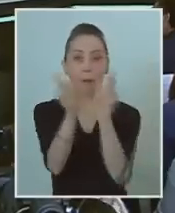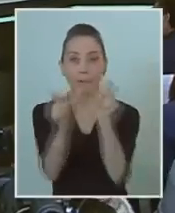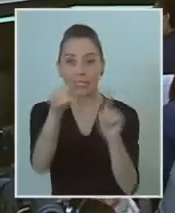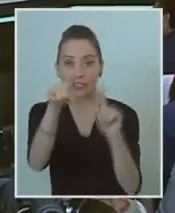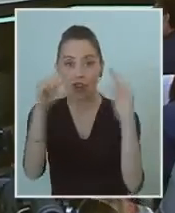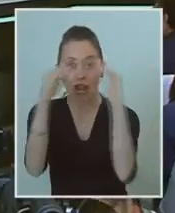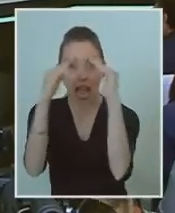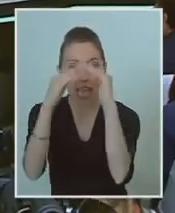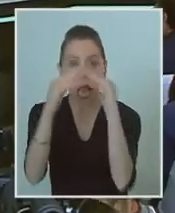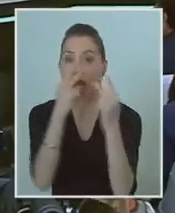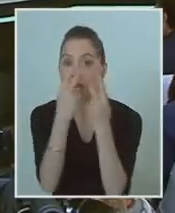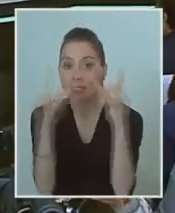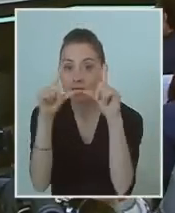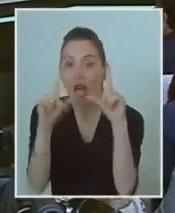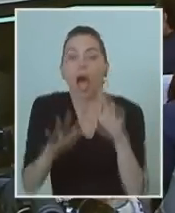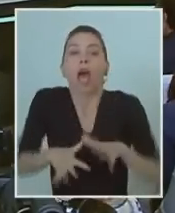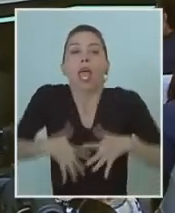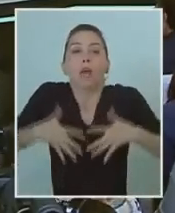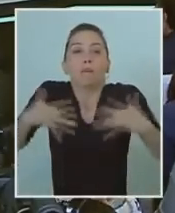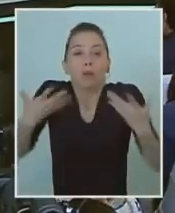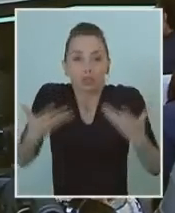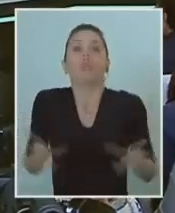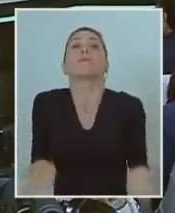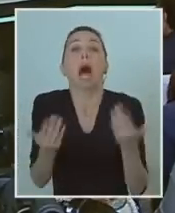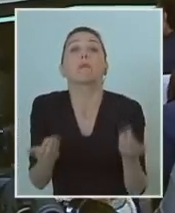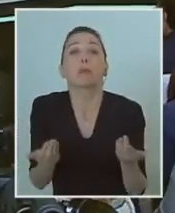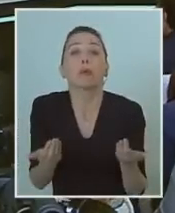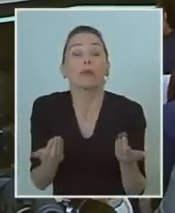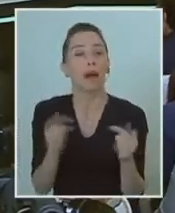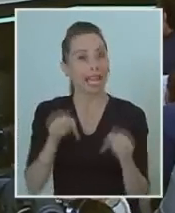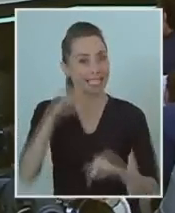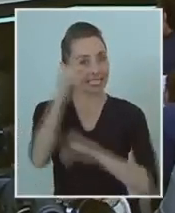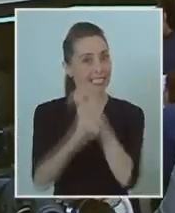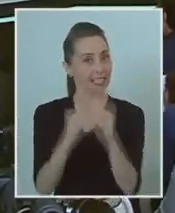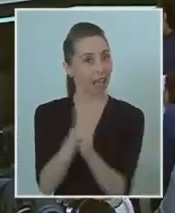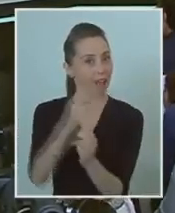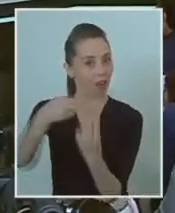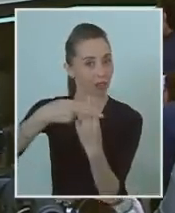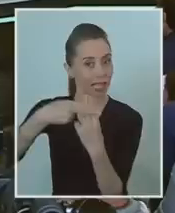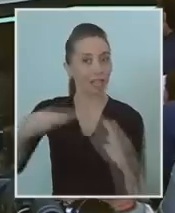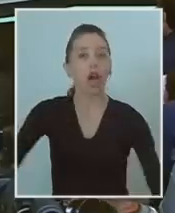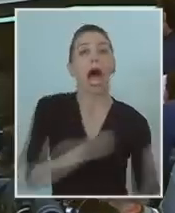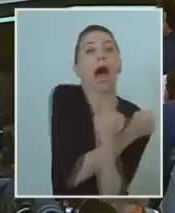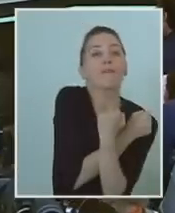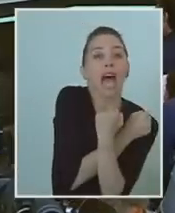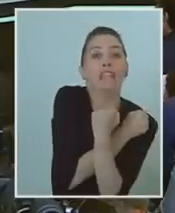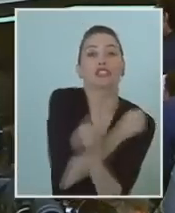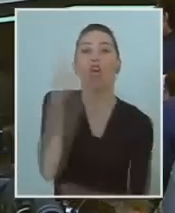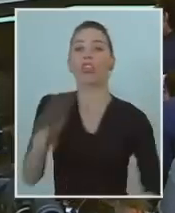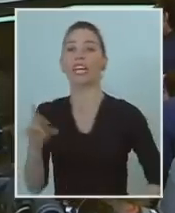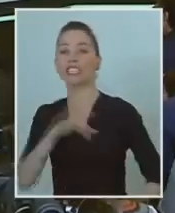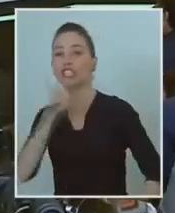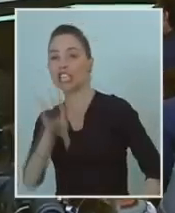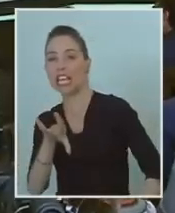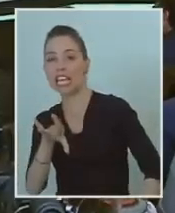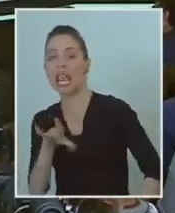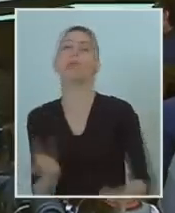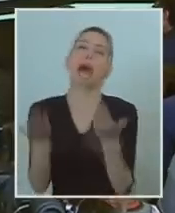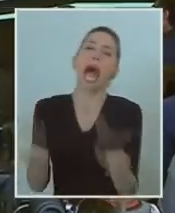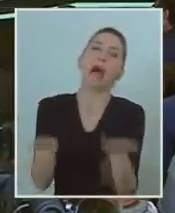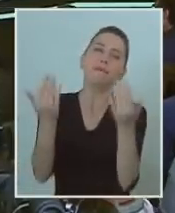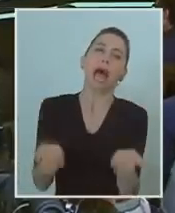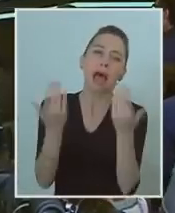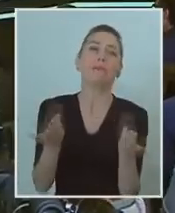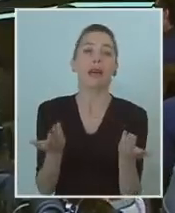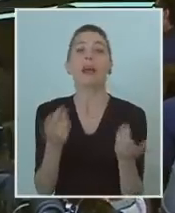su casa, que todos nos motivemos y nos emocionemos con esto. Vamos, porque se viene este año la Teletón, el abrazo. ¡Chile! Con más